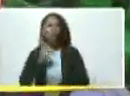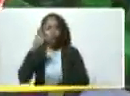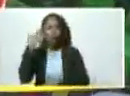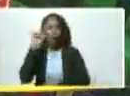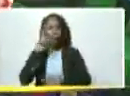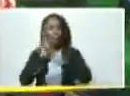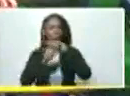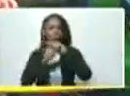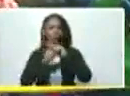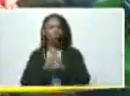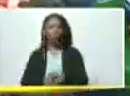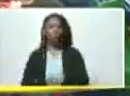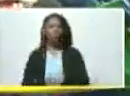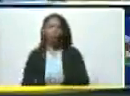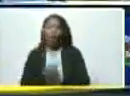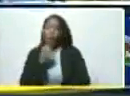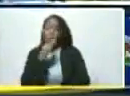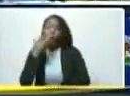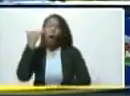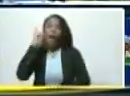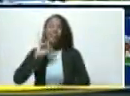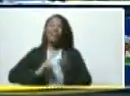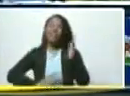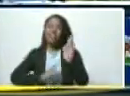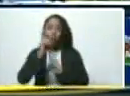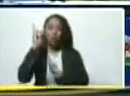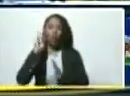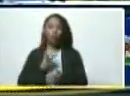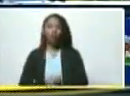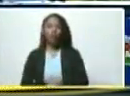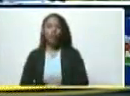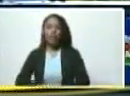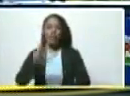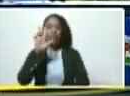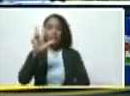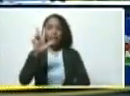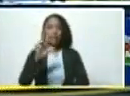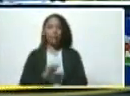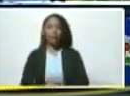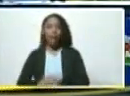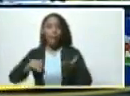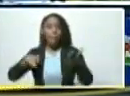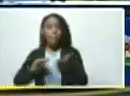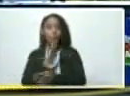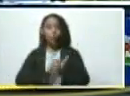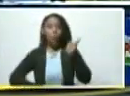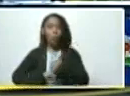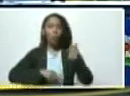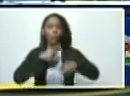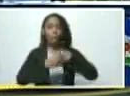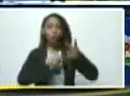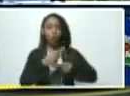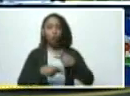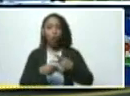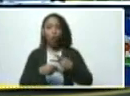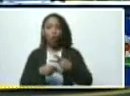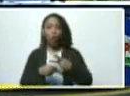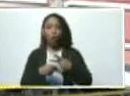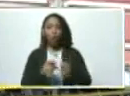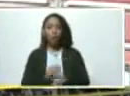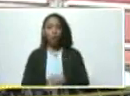¿verdad? Bueno, hay que desarrollarlo. Tres, el impulso de la producción en